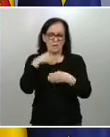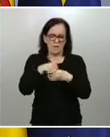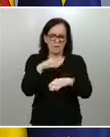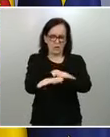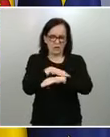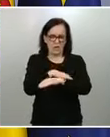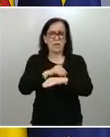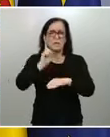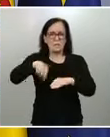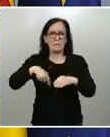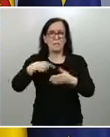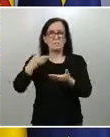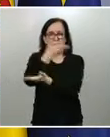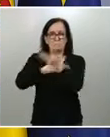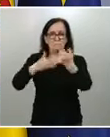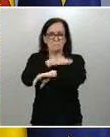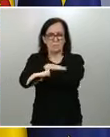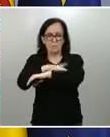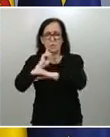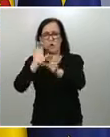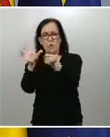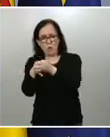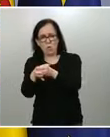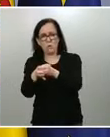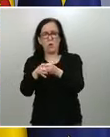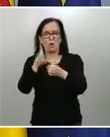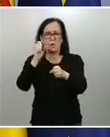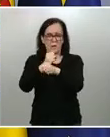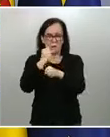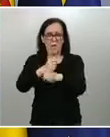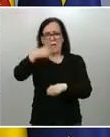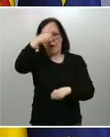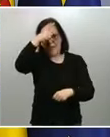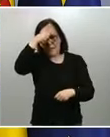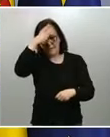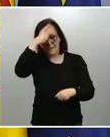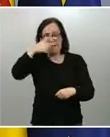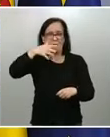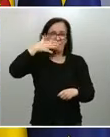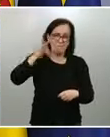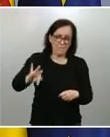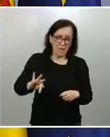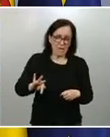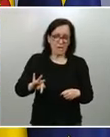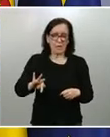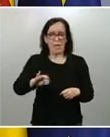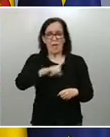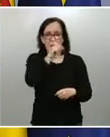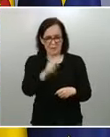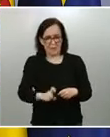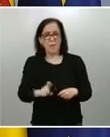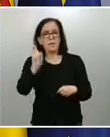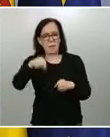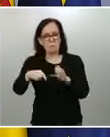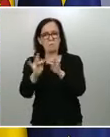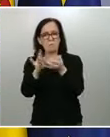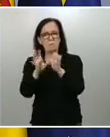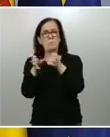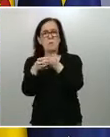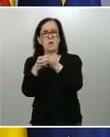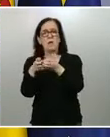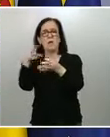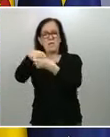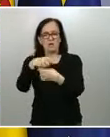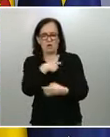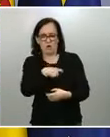un grupo de trabajo con alemania francia e italia dentro de la comisión hemos tenido